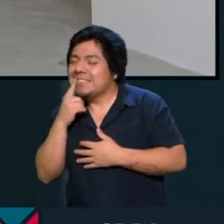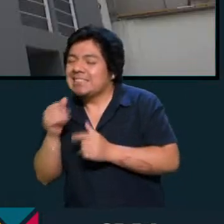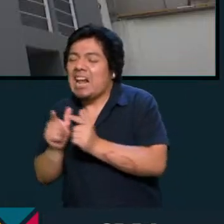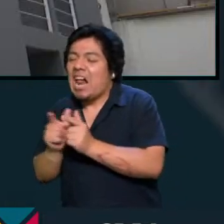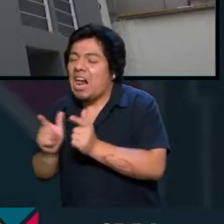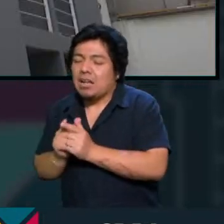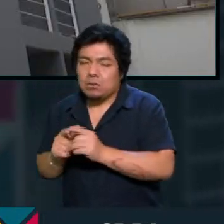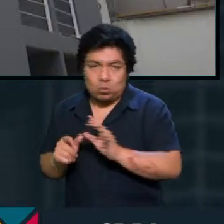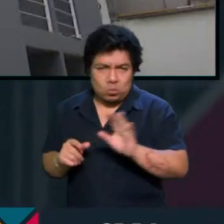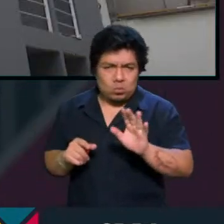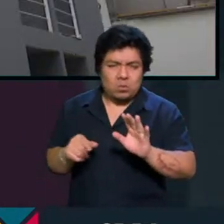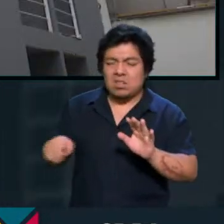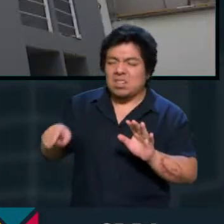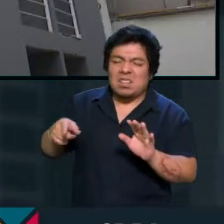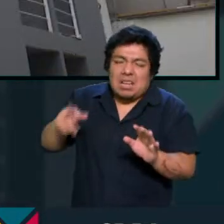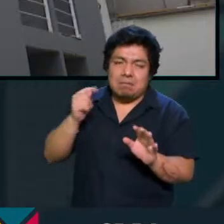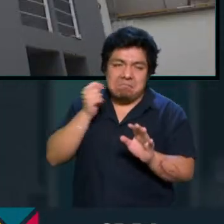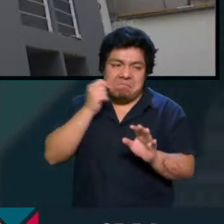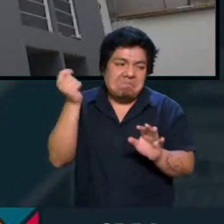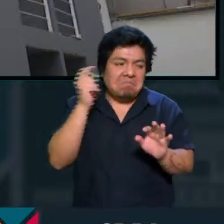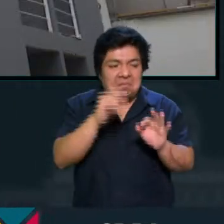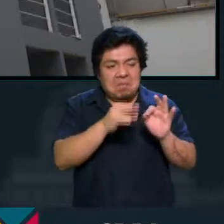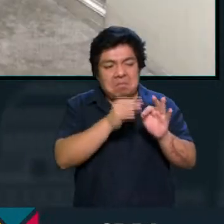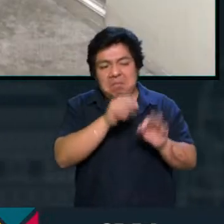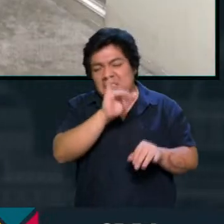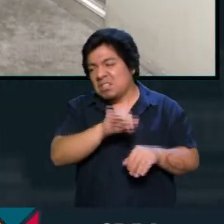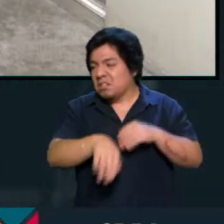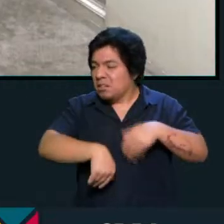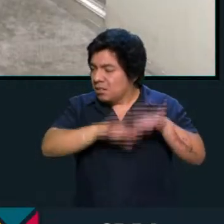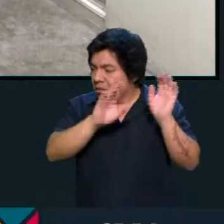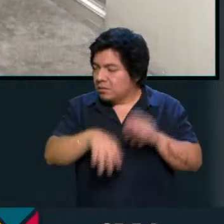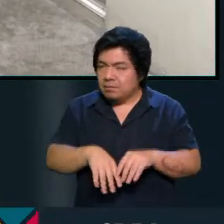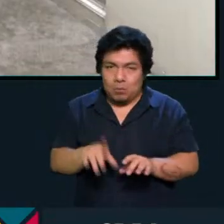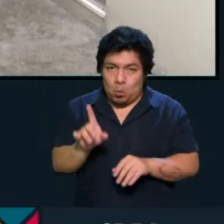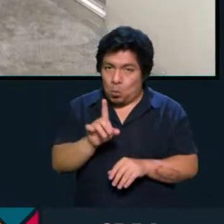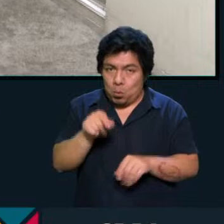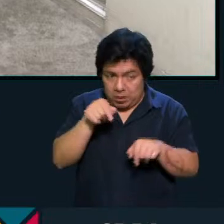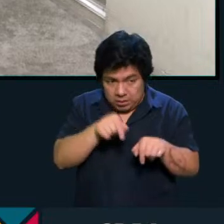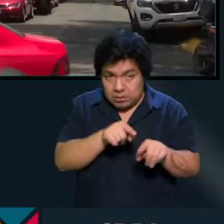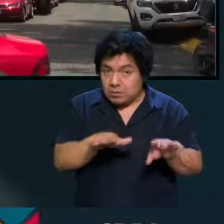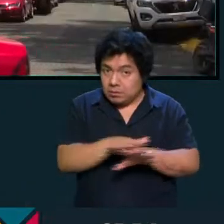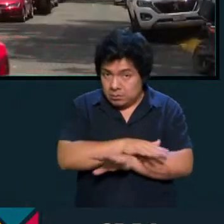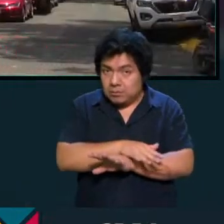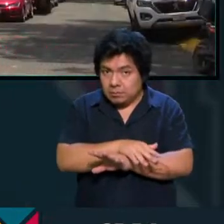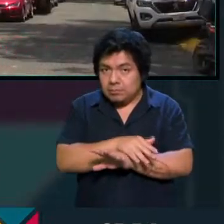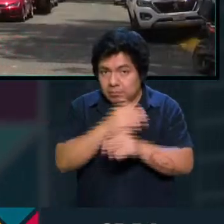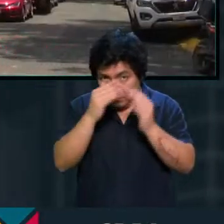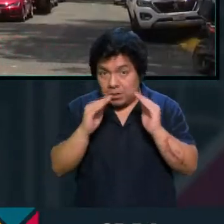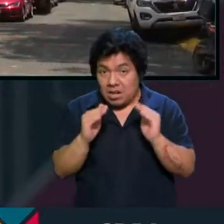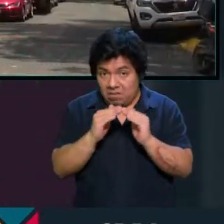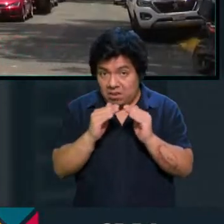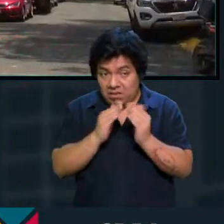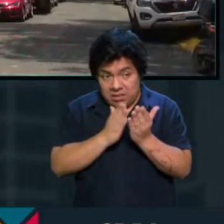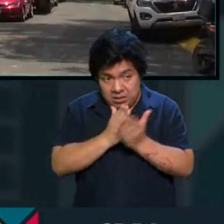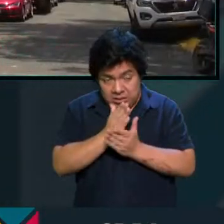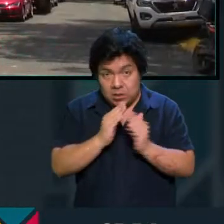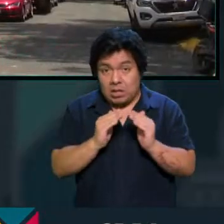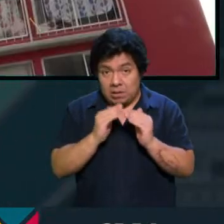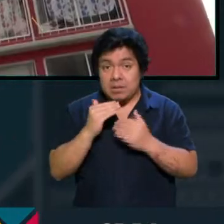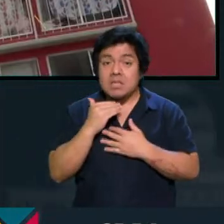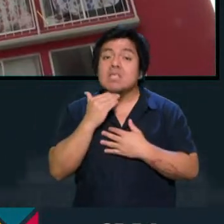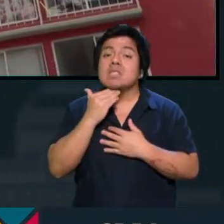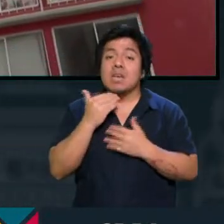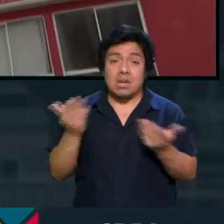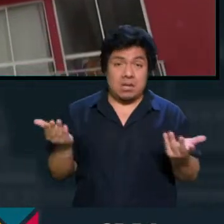se cumplía o no con el objetivo de brindar una vivienda que fuera asequible, que fuera digna para los trabajadores. Entonces